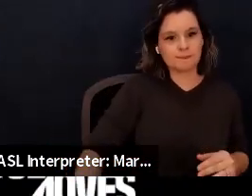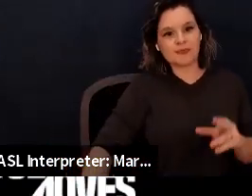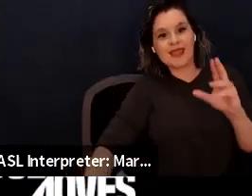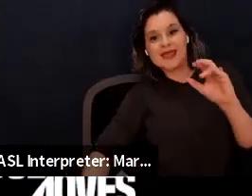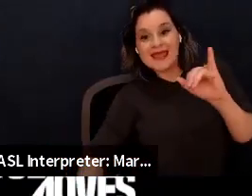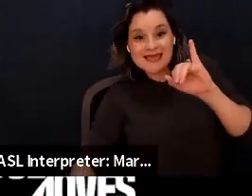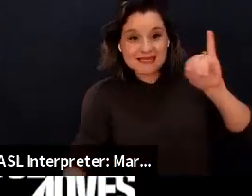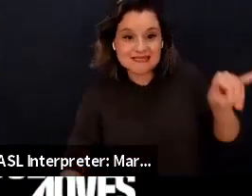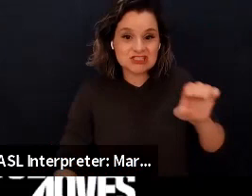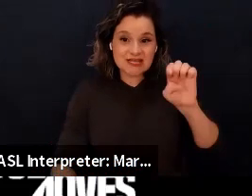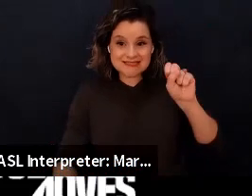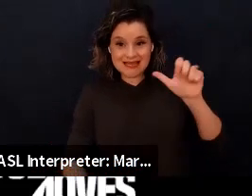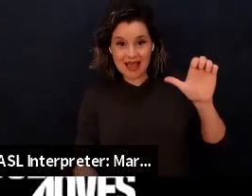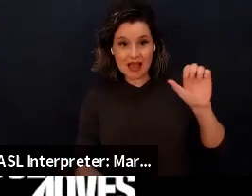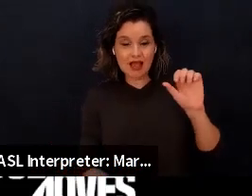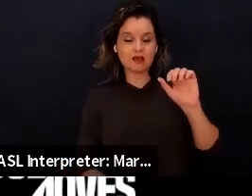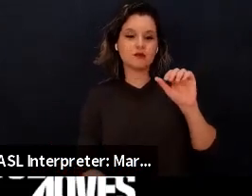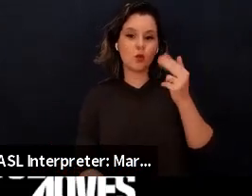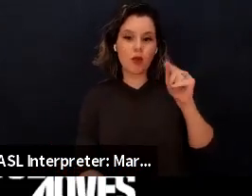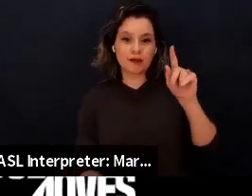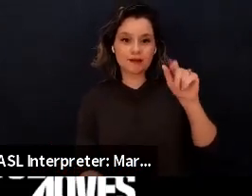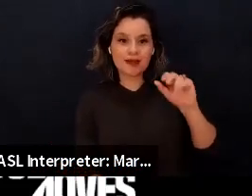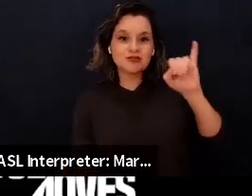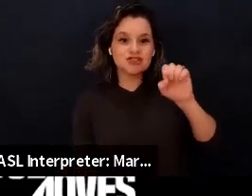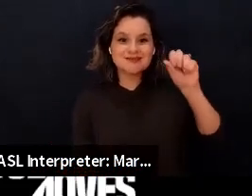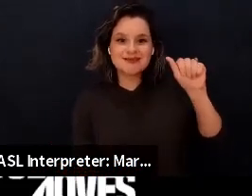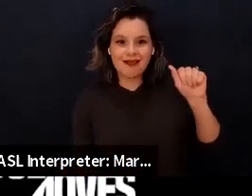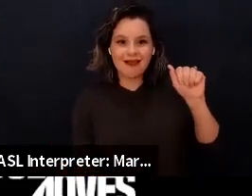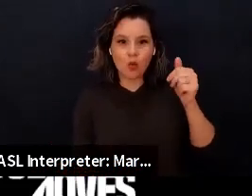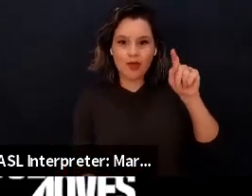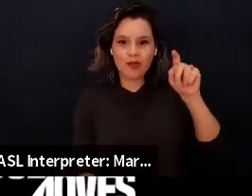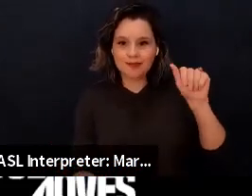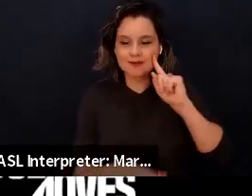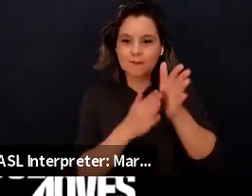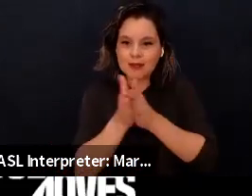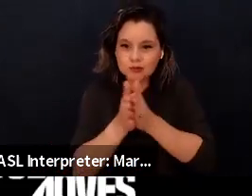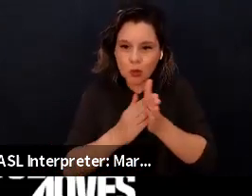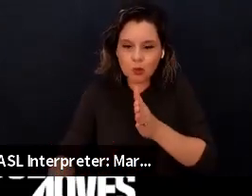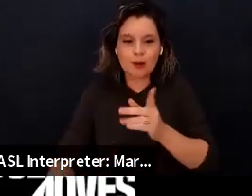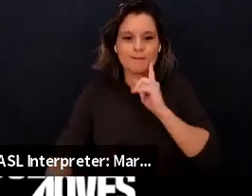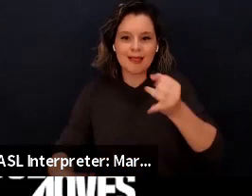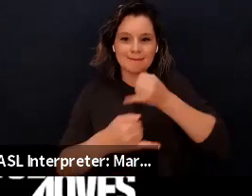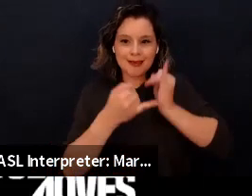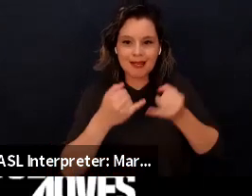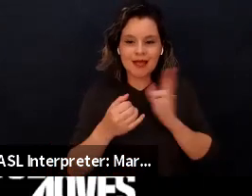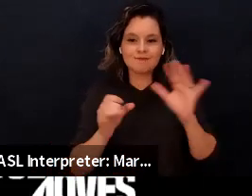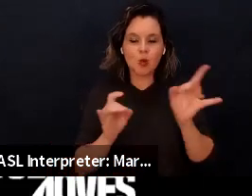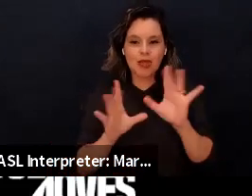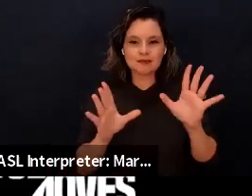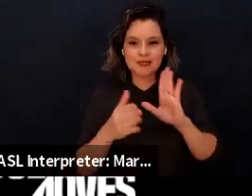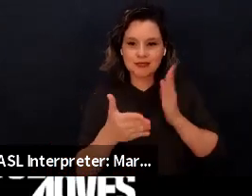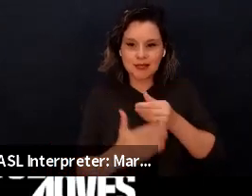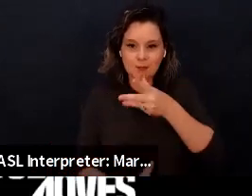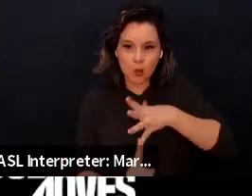Jessica Huerta. Jessica Huerta desarrolló su pasión por poner fin a la violencia contra las mujeres desde